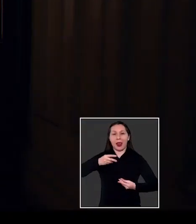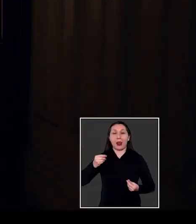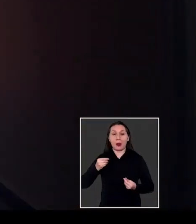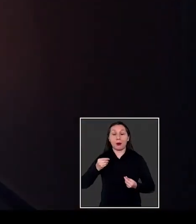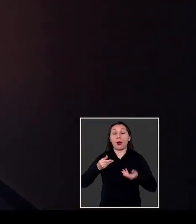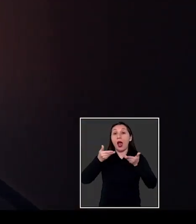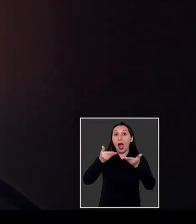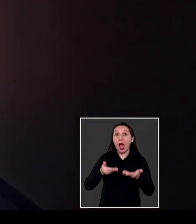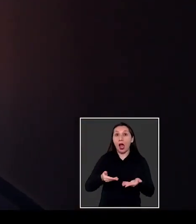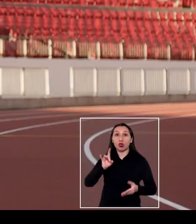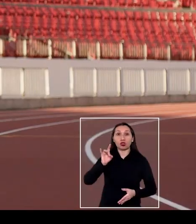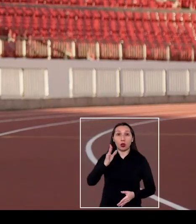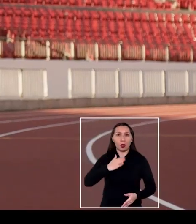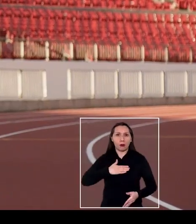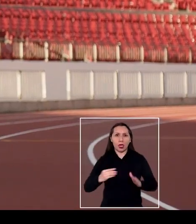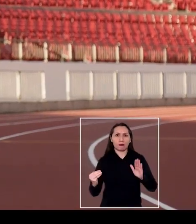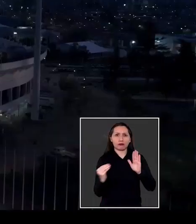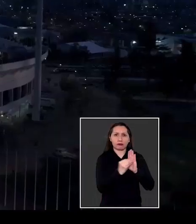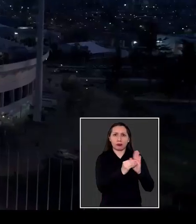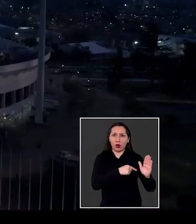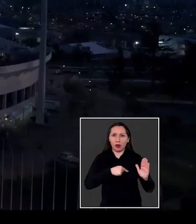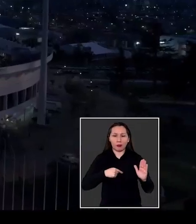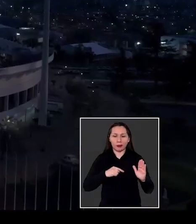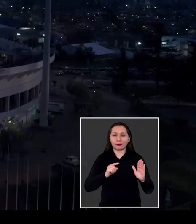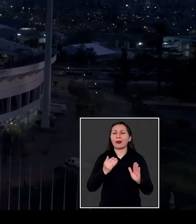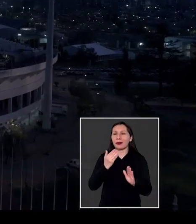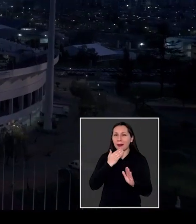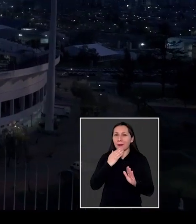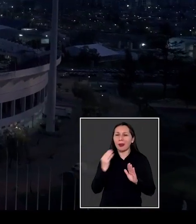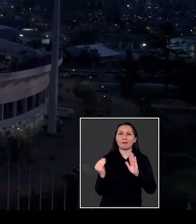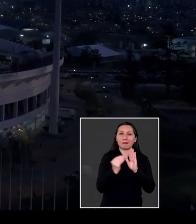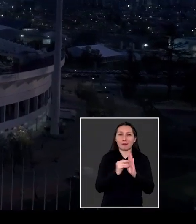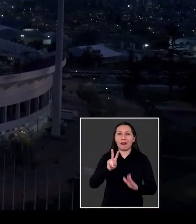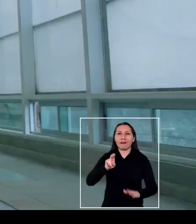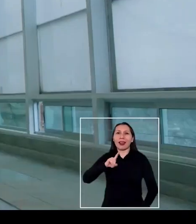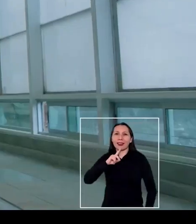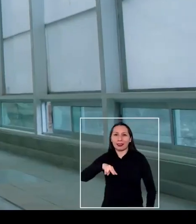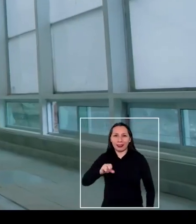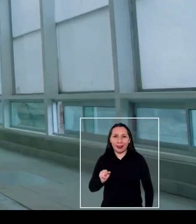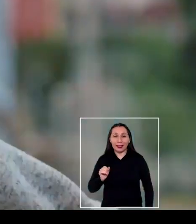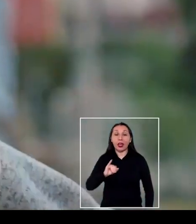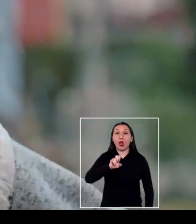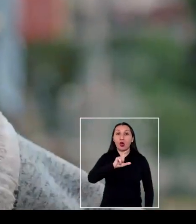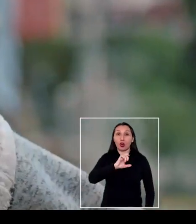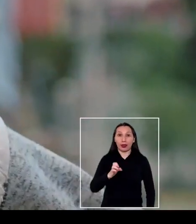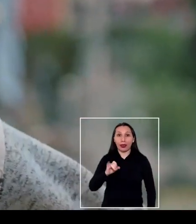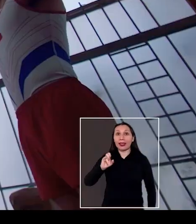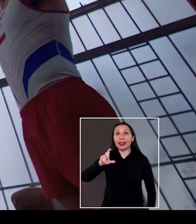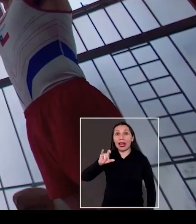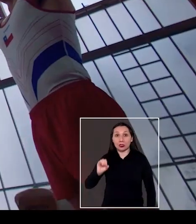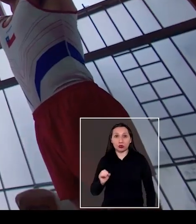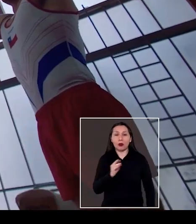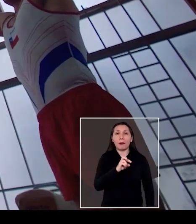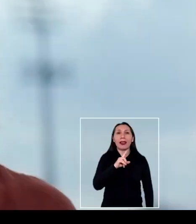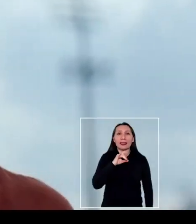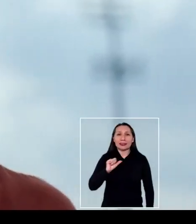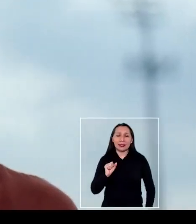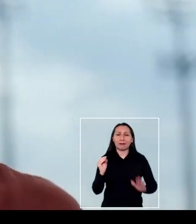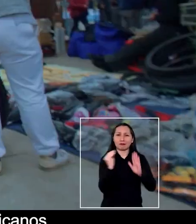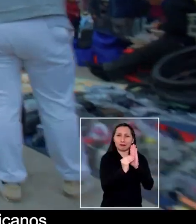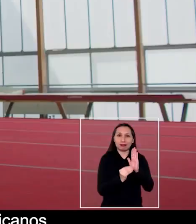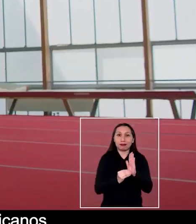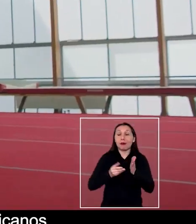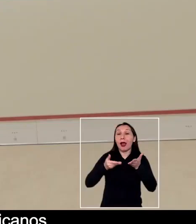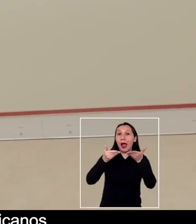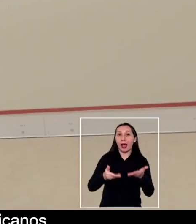almas, que desde ahora no solo llevará mi nombre, porque también llevará el de Valentina, de Jorge, Ignacio y